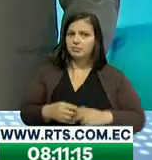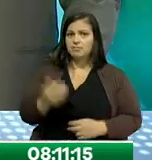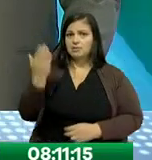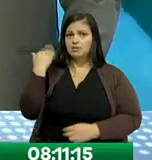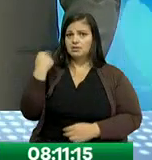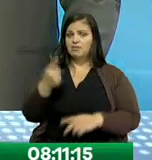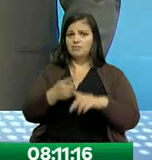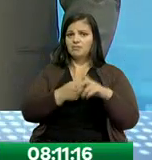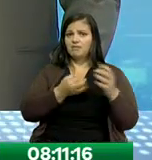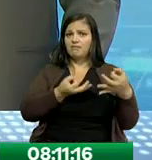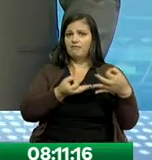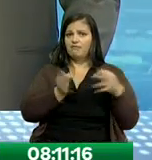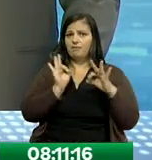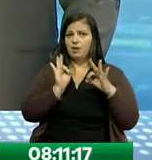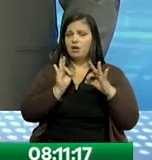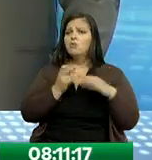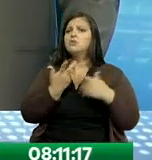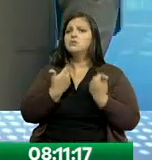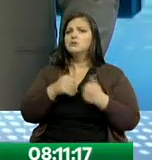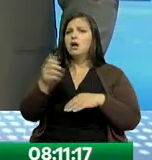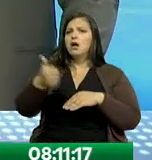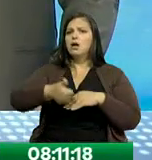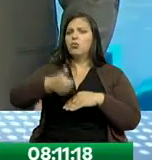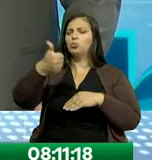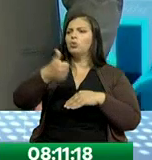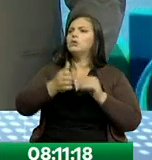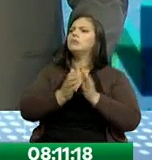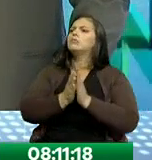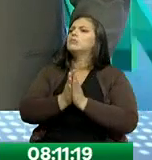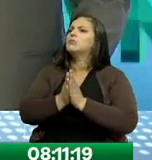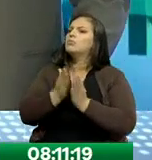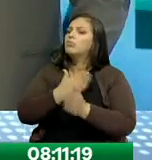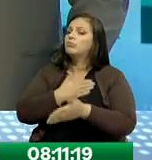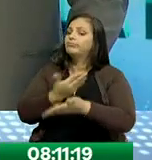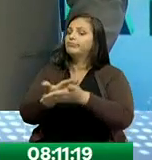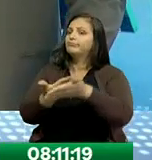También están callados. ¿Quién nos ha callado y por qué se han callado?